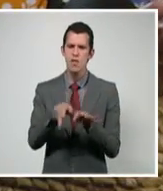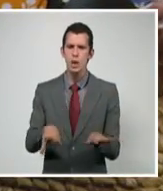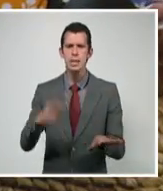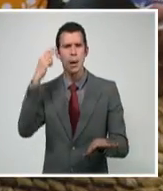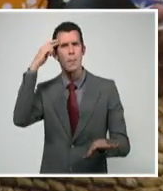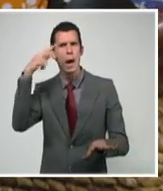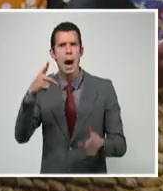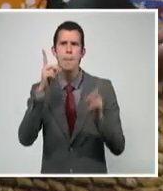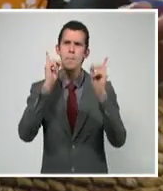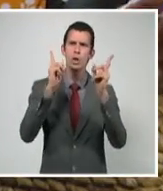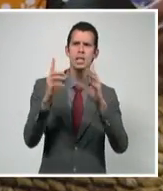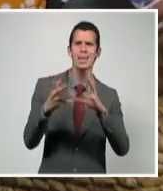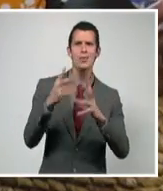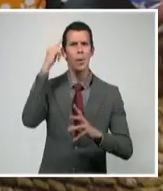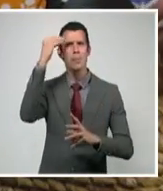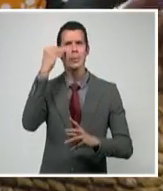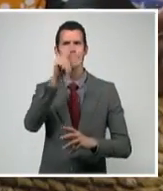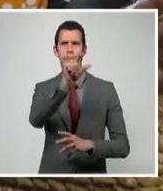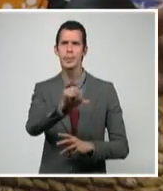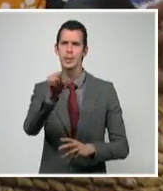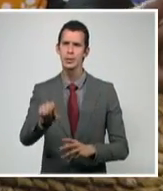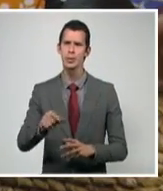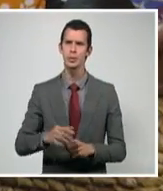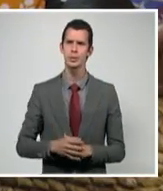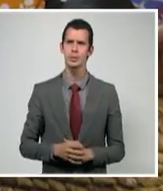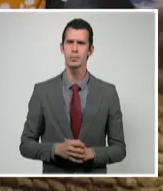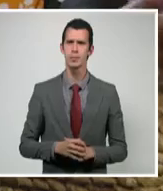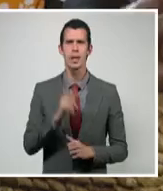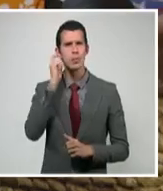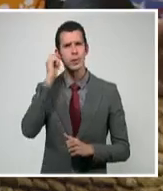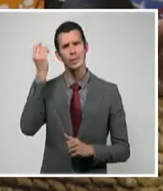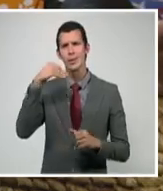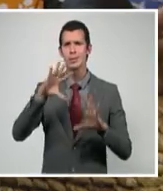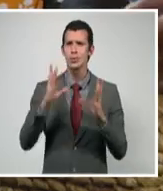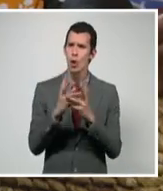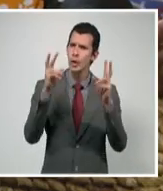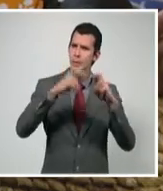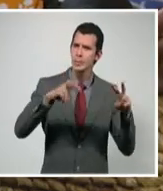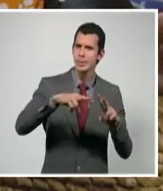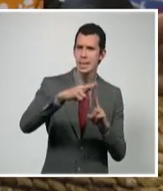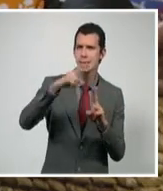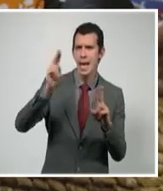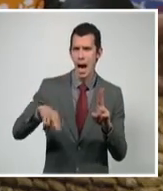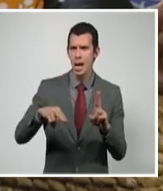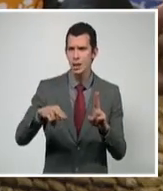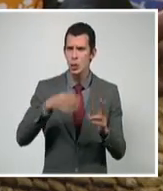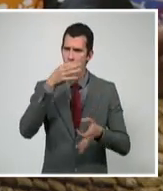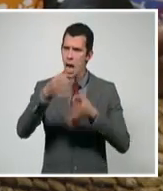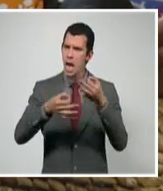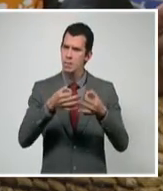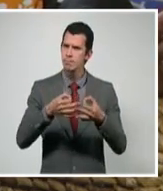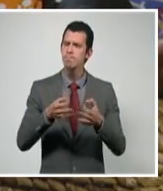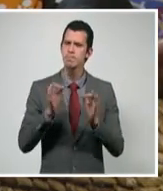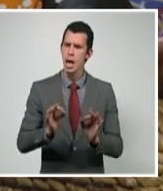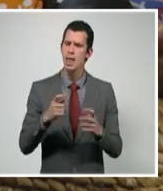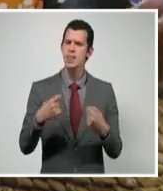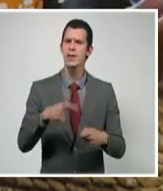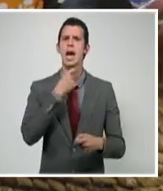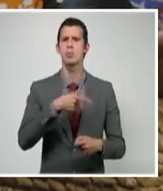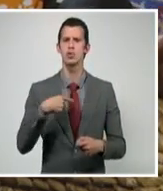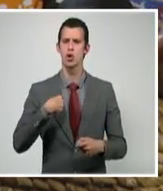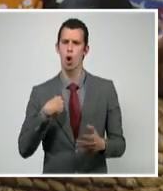para muchas cosas y lo que revela es cuáles son las ideas, cuál es la postura ante la vida, ante el